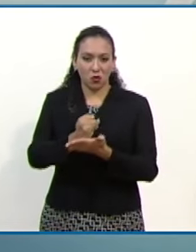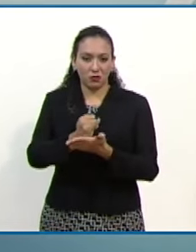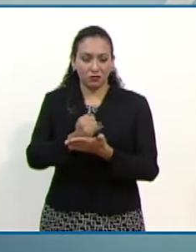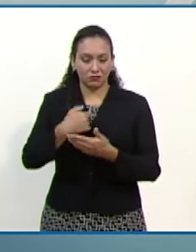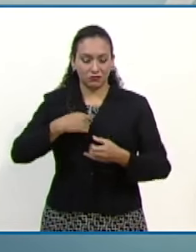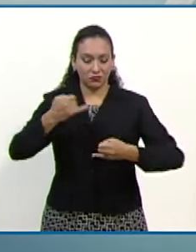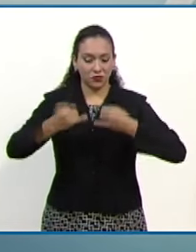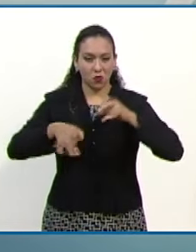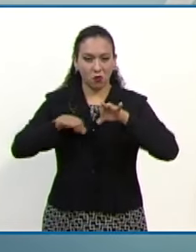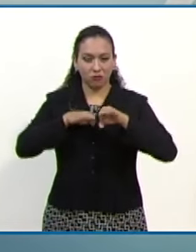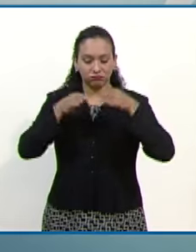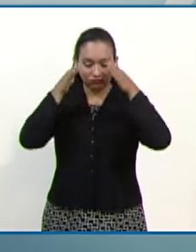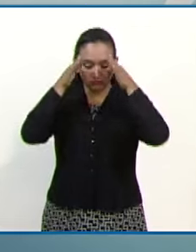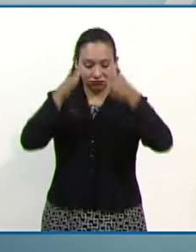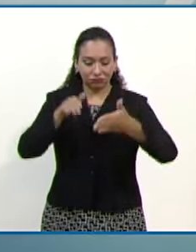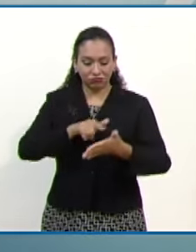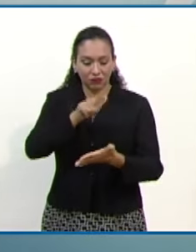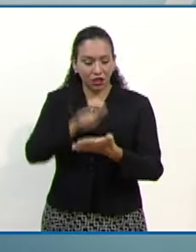lamentablemente, o para